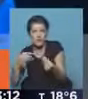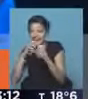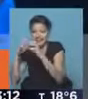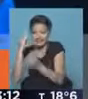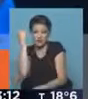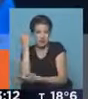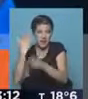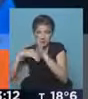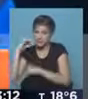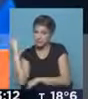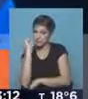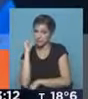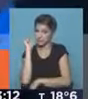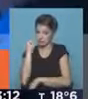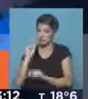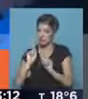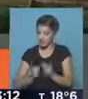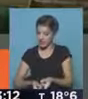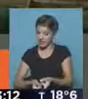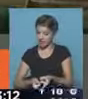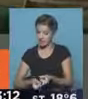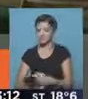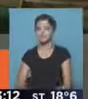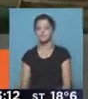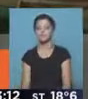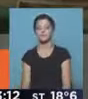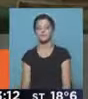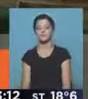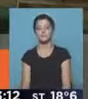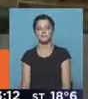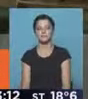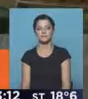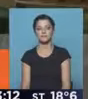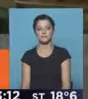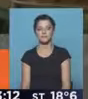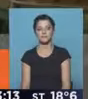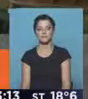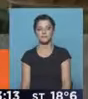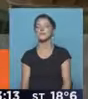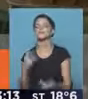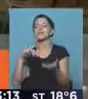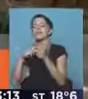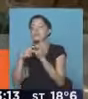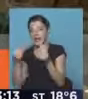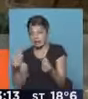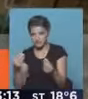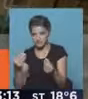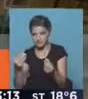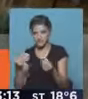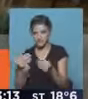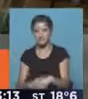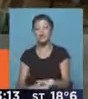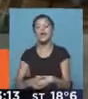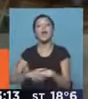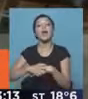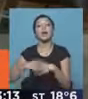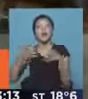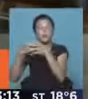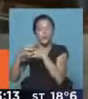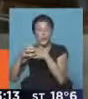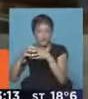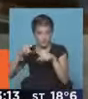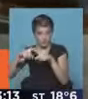importante de su historia, o una de las más importantes, ¿no? Entonces quiero decir, la competencia política de las élites